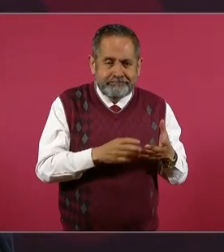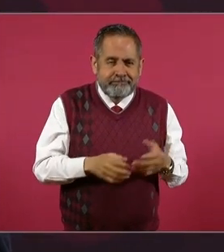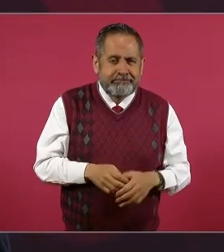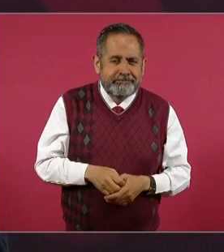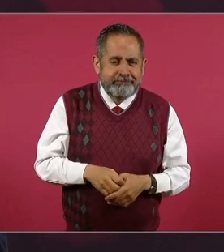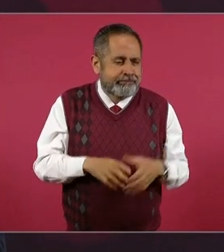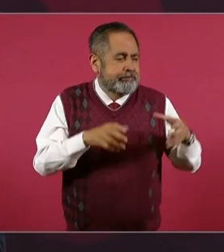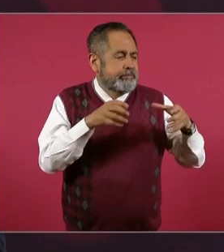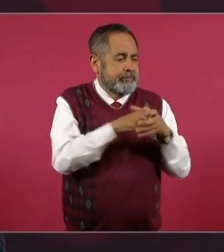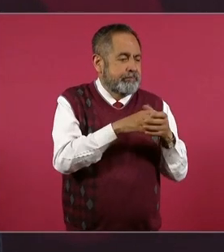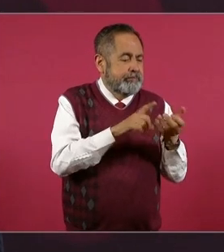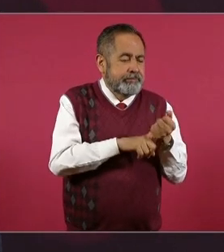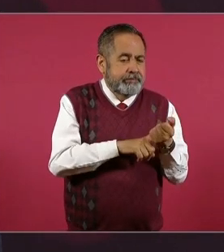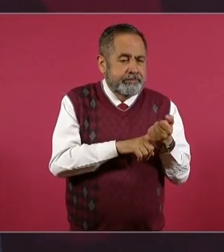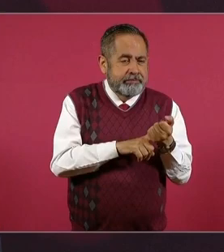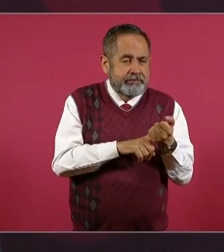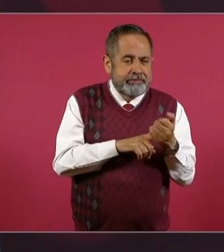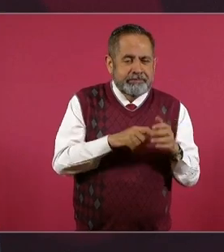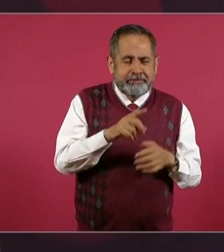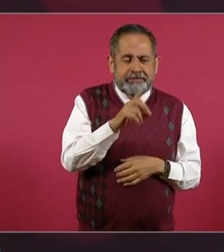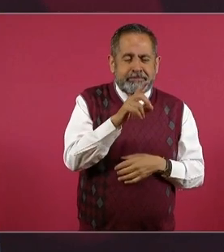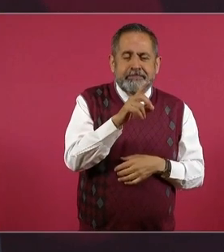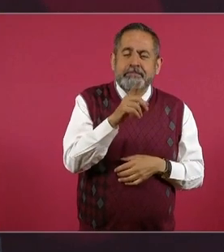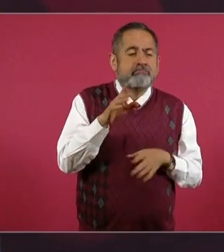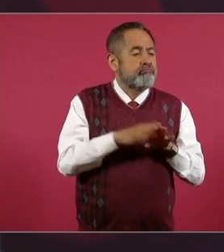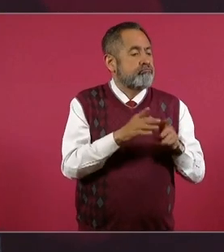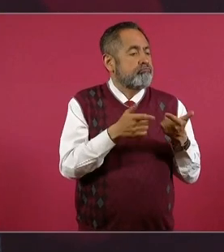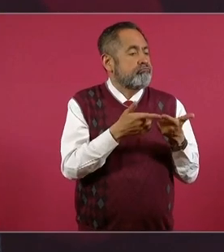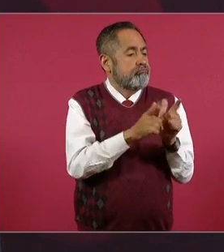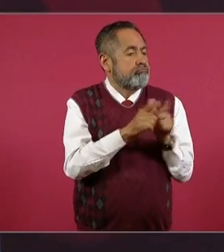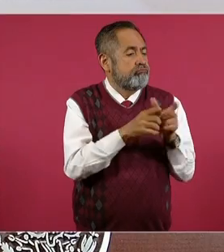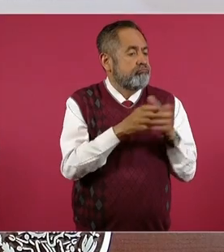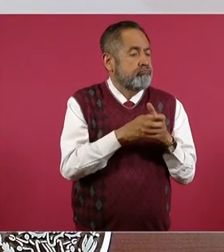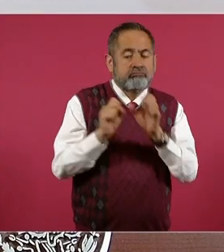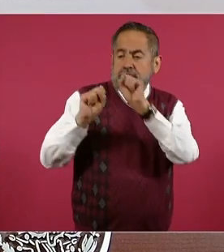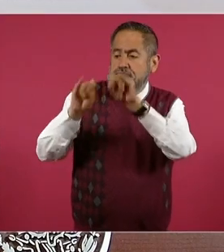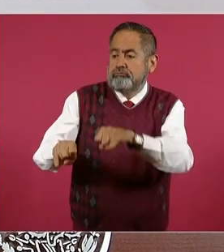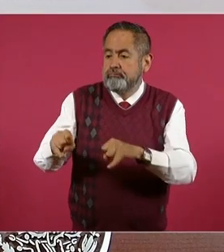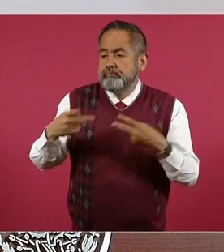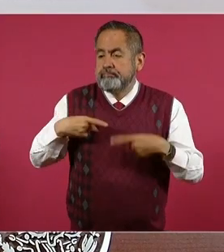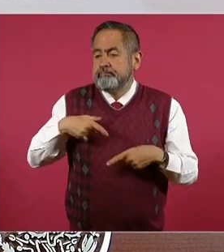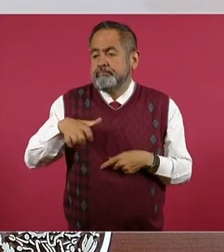Kratos sin demos, poder sin pueblo.